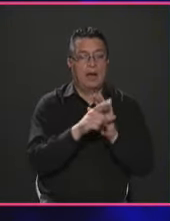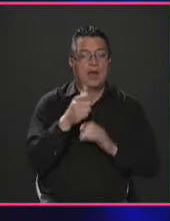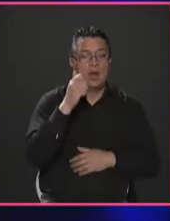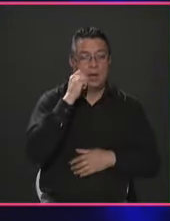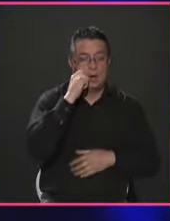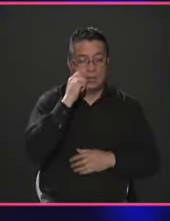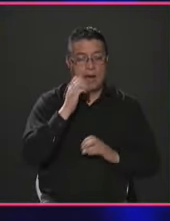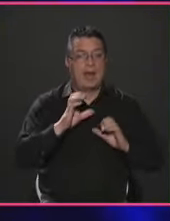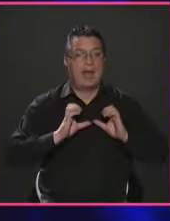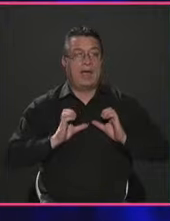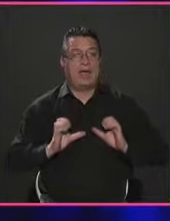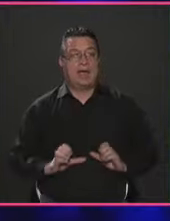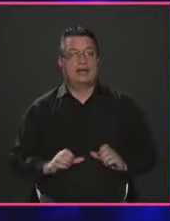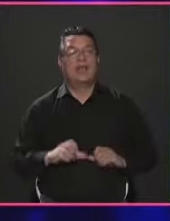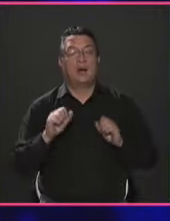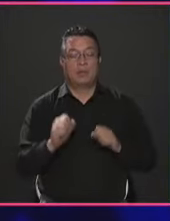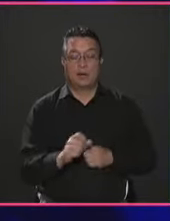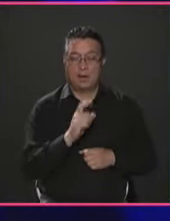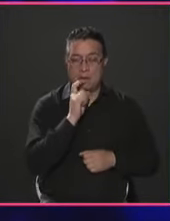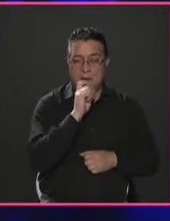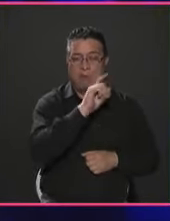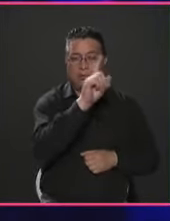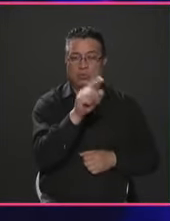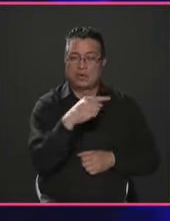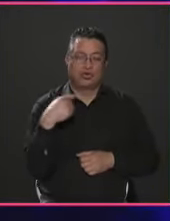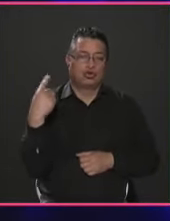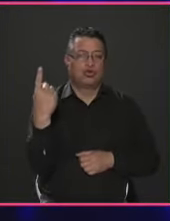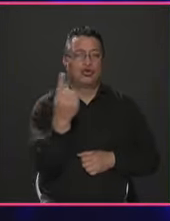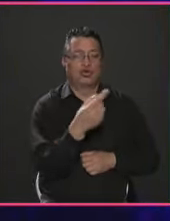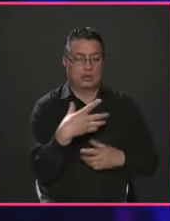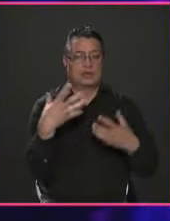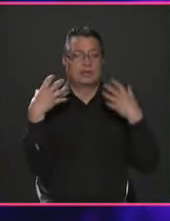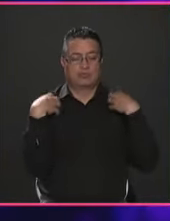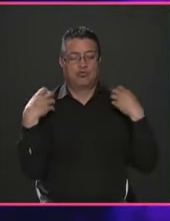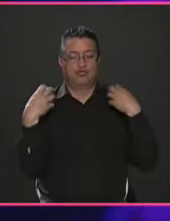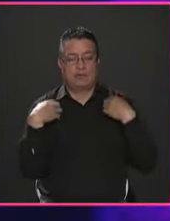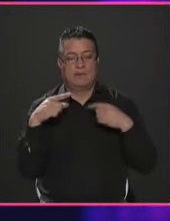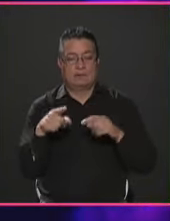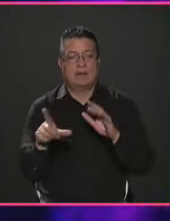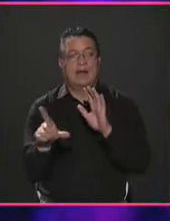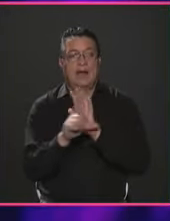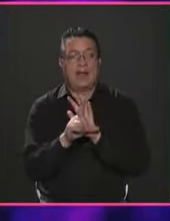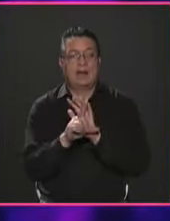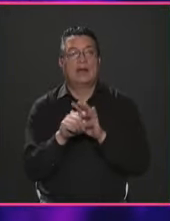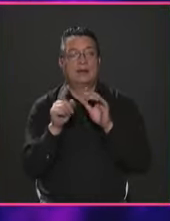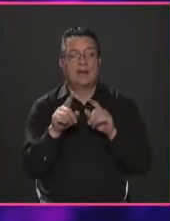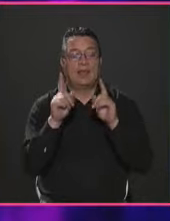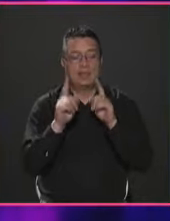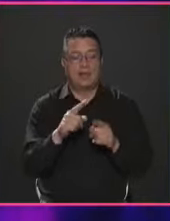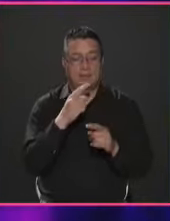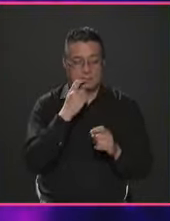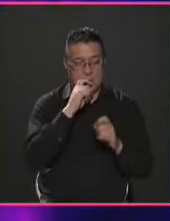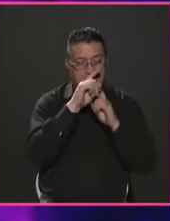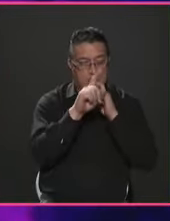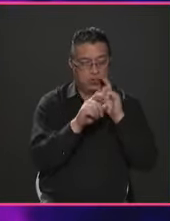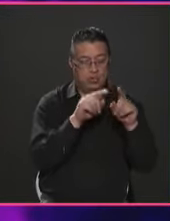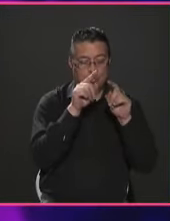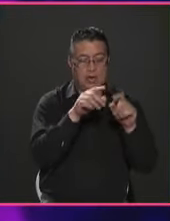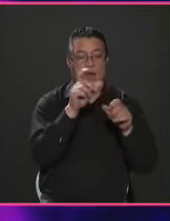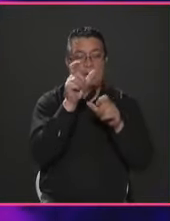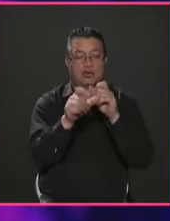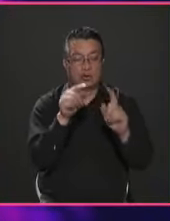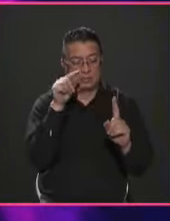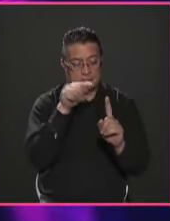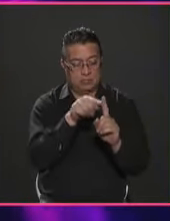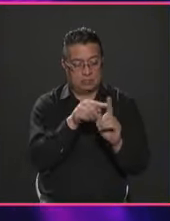éticas la ley tiene que hacer la pregunta y todos nosotros somos responsables de hacer esta ley la ley tiene que preguntar cuál es la visión de la persona que se encuentra al